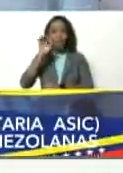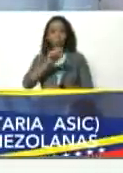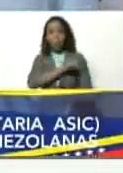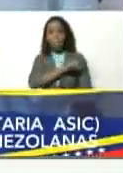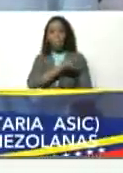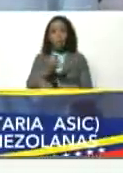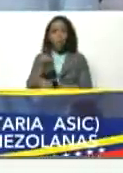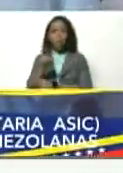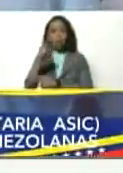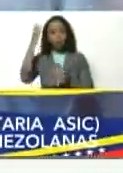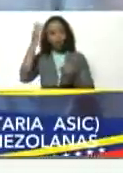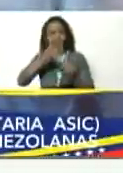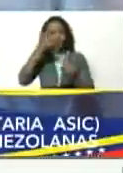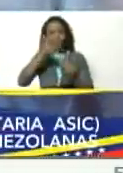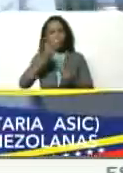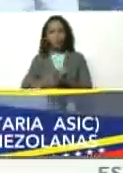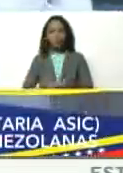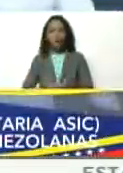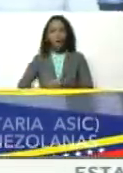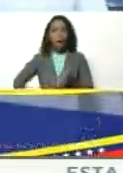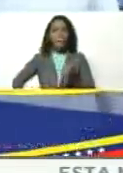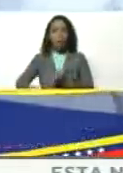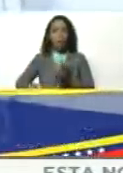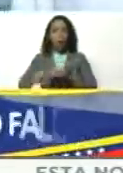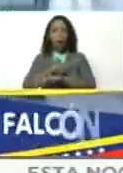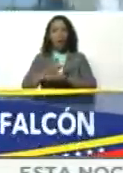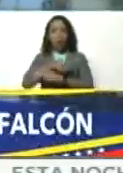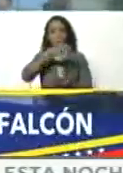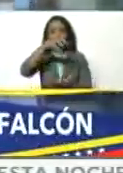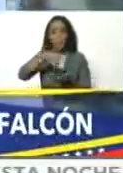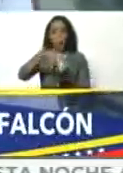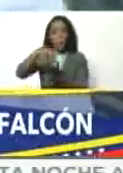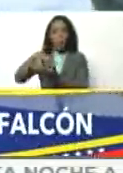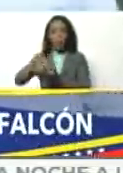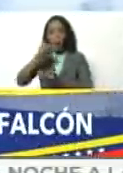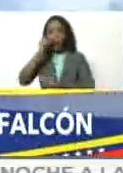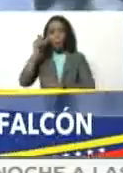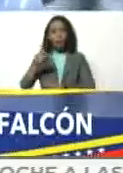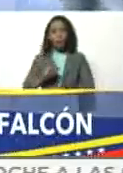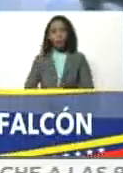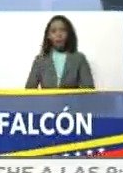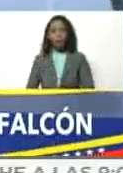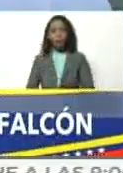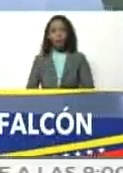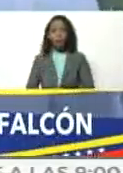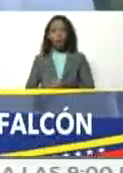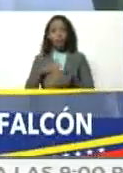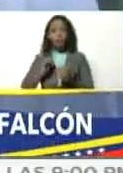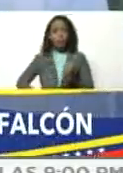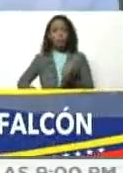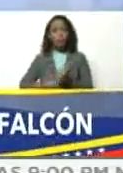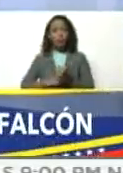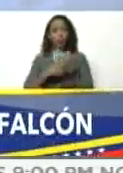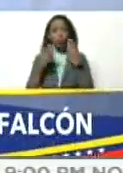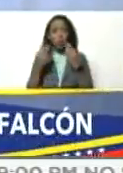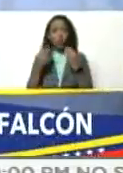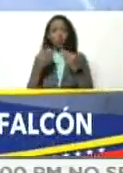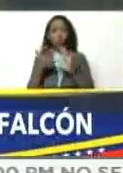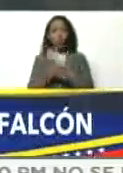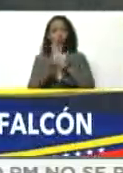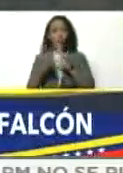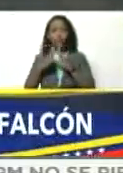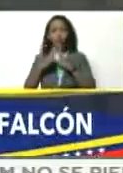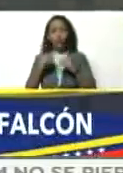cumpliendo sus instrucciones, con el apoyo del gobierno regional, el gobernador Víctor Clark, el doctor Héctor Cochea, que nos ha apoyado en todo